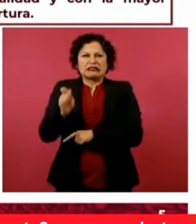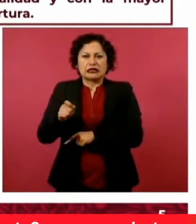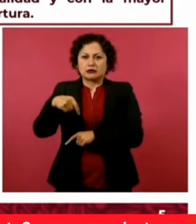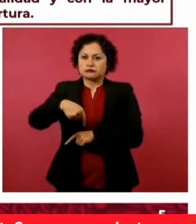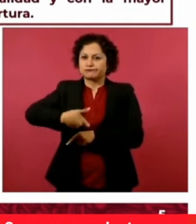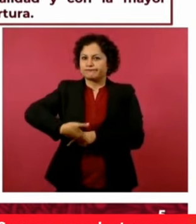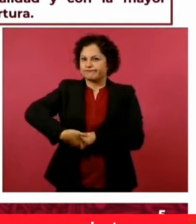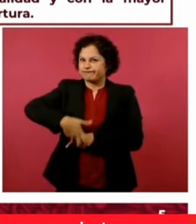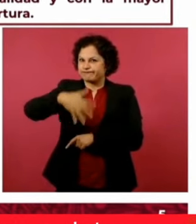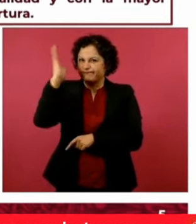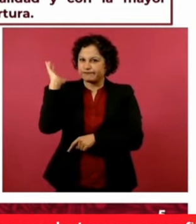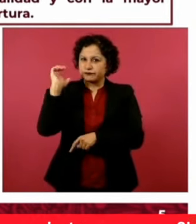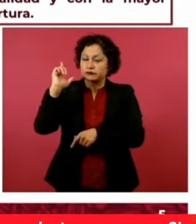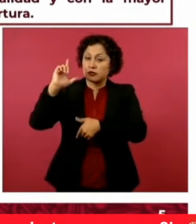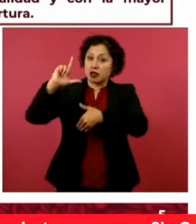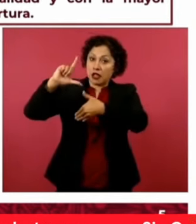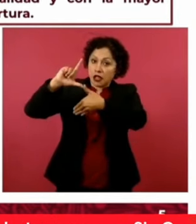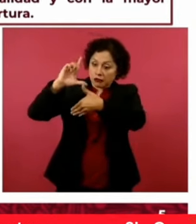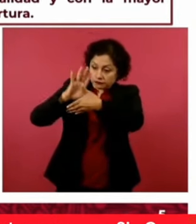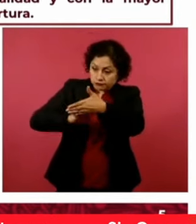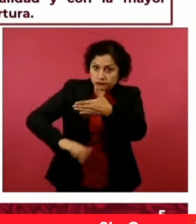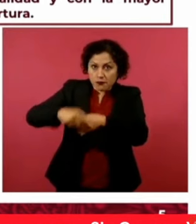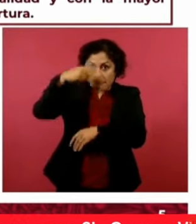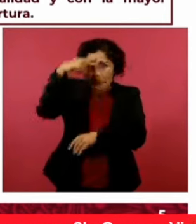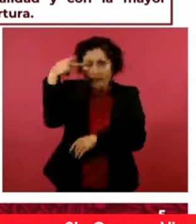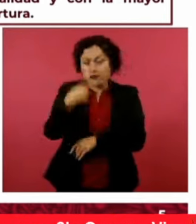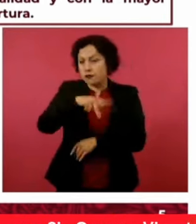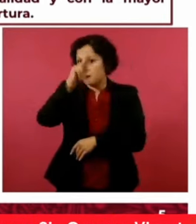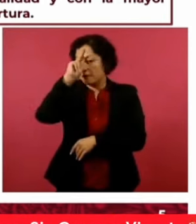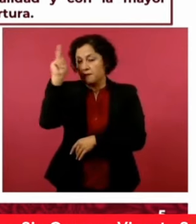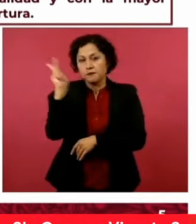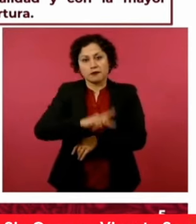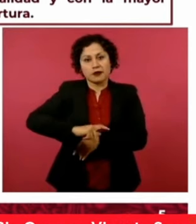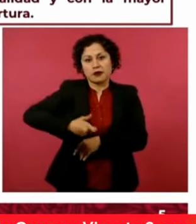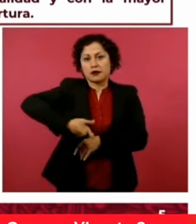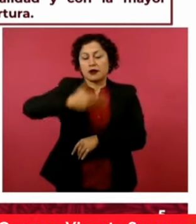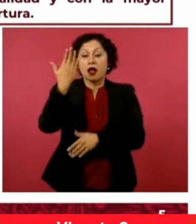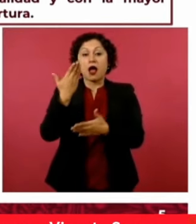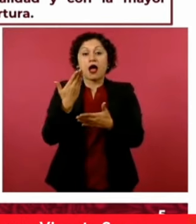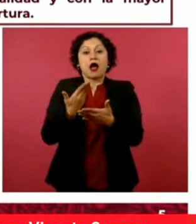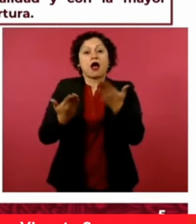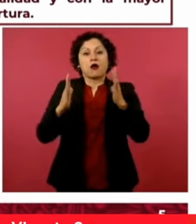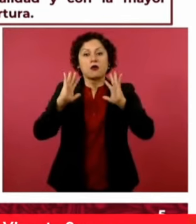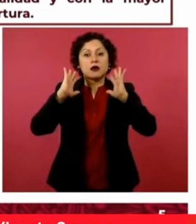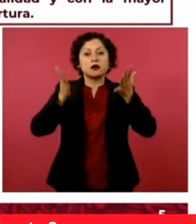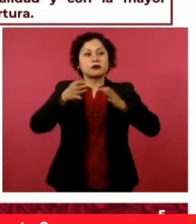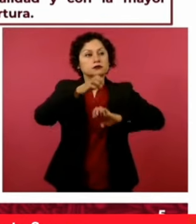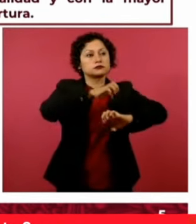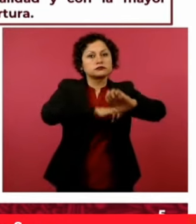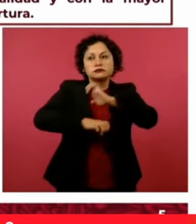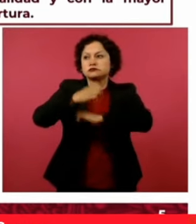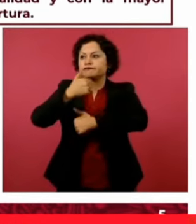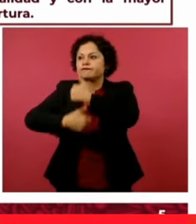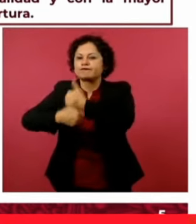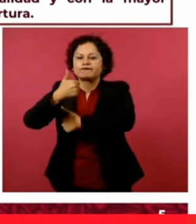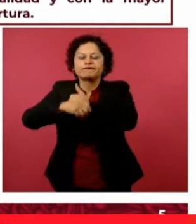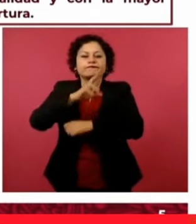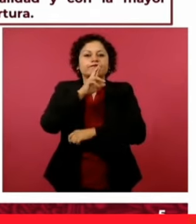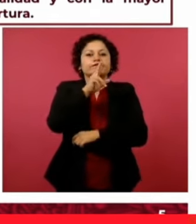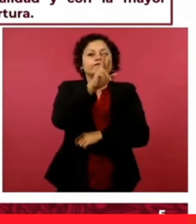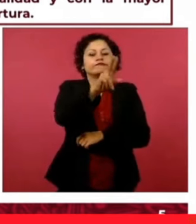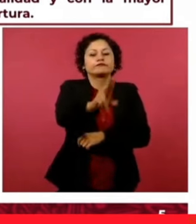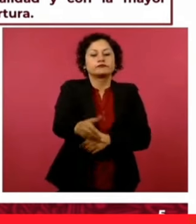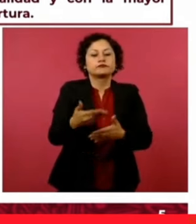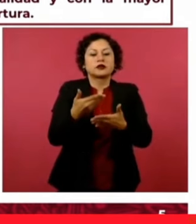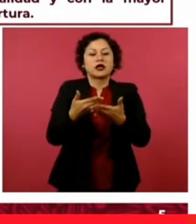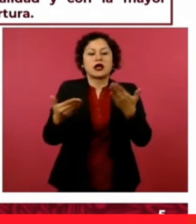toda Latinoamérica en términos de internet. Con las ofertas disruptivas que hemos puesto en el mercado, el precio promedio del gigabyte